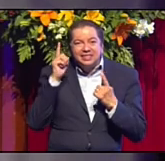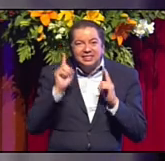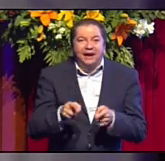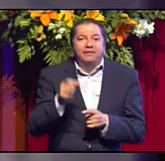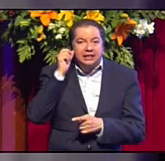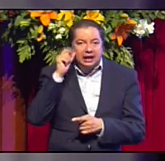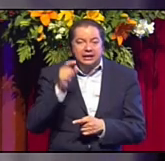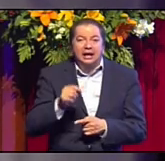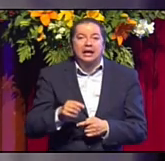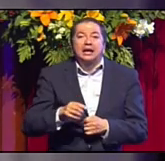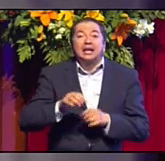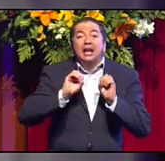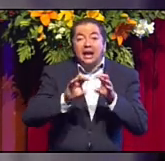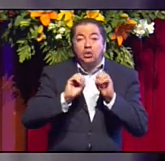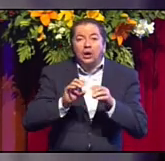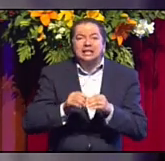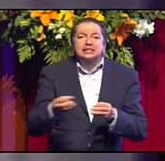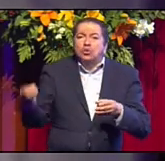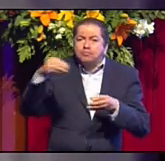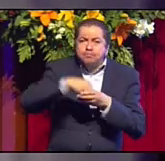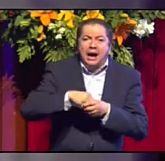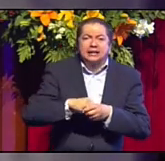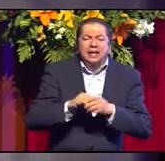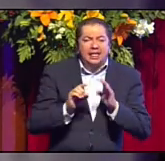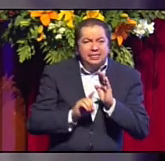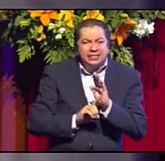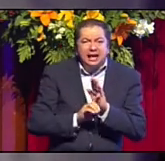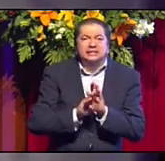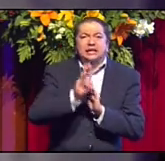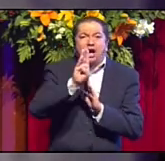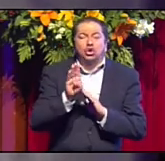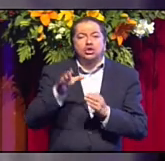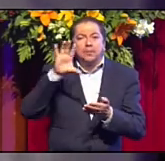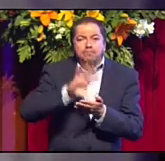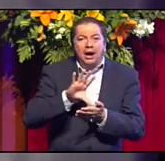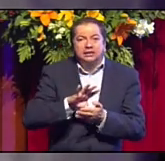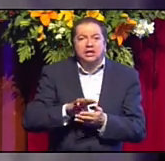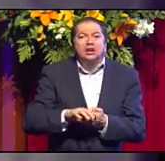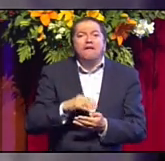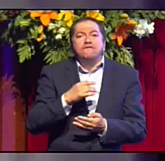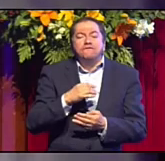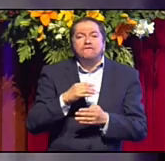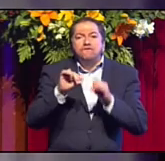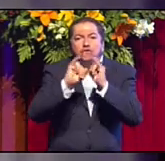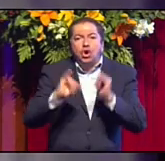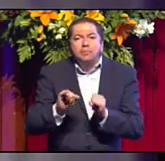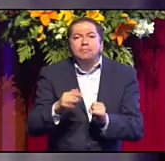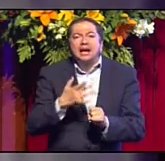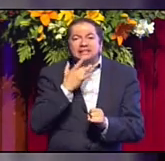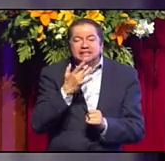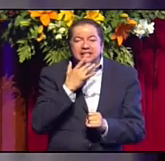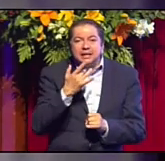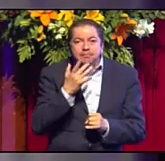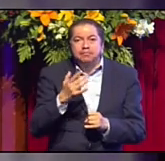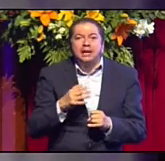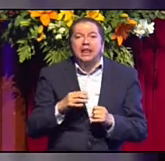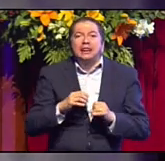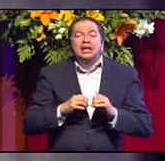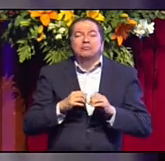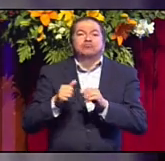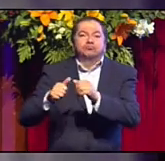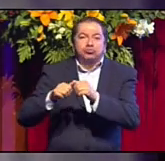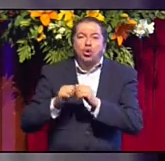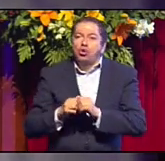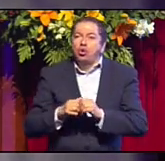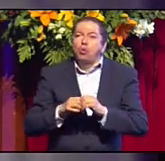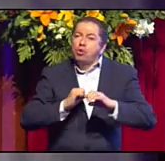es parte del desarrollo de nuestro país, es la forma más simple de combatir contra la delincuencia y contra todas las lacras de la sociedad,